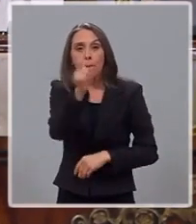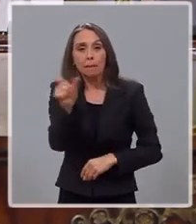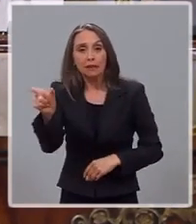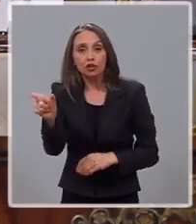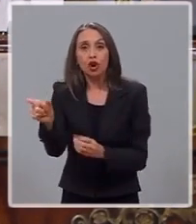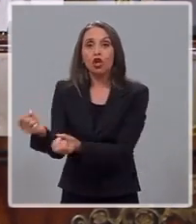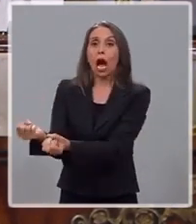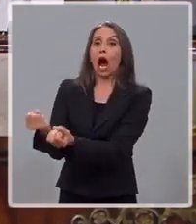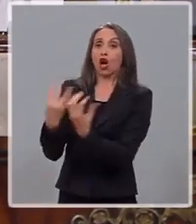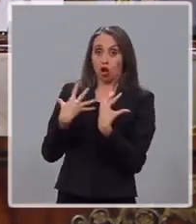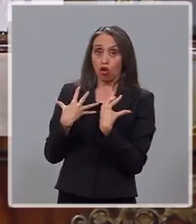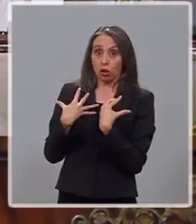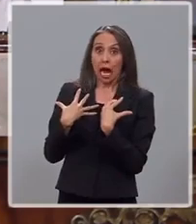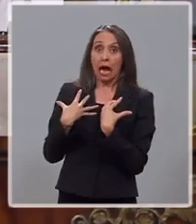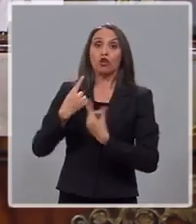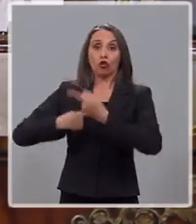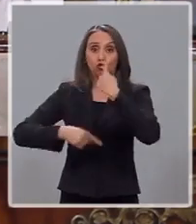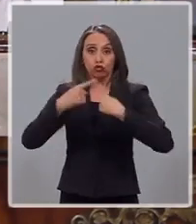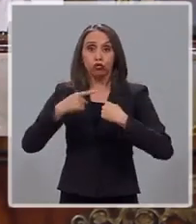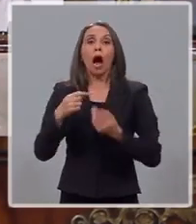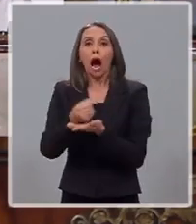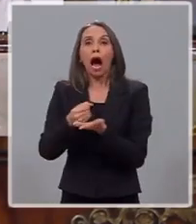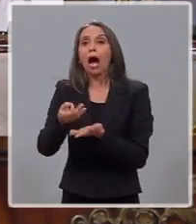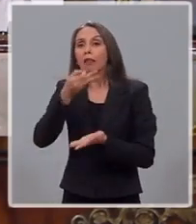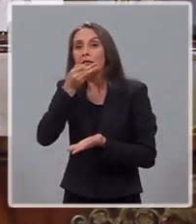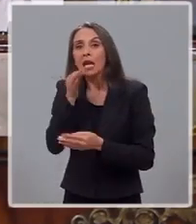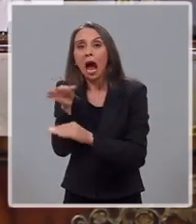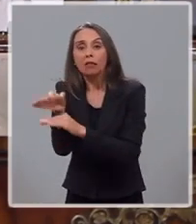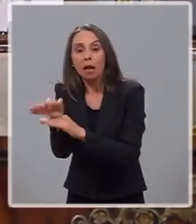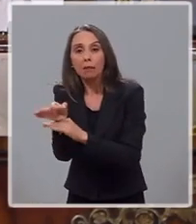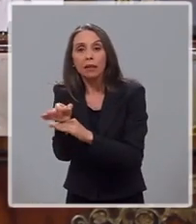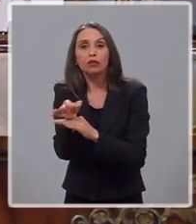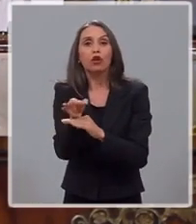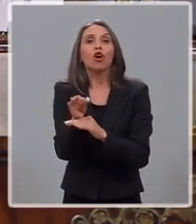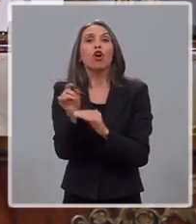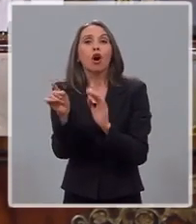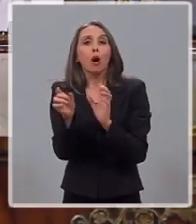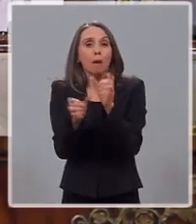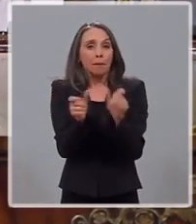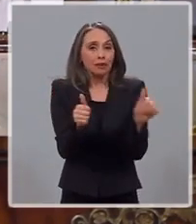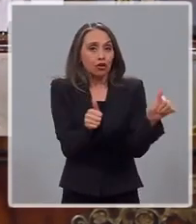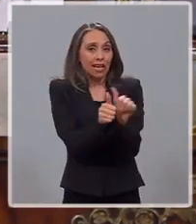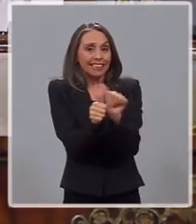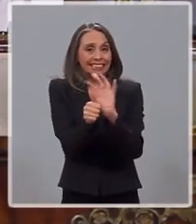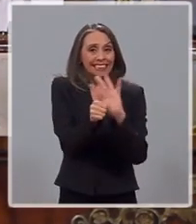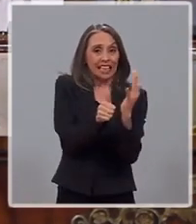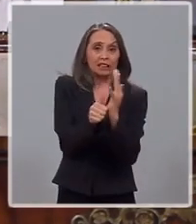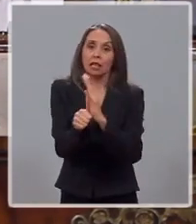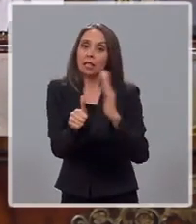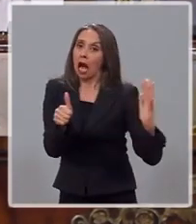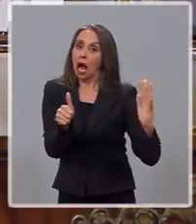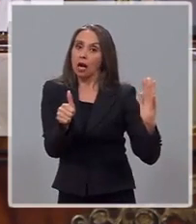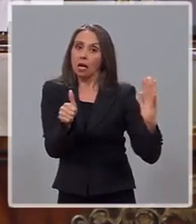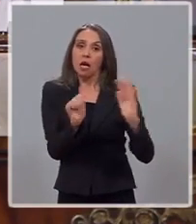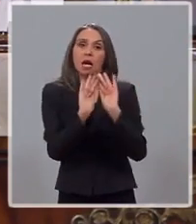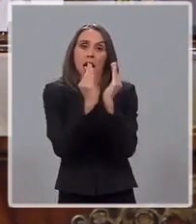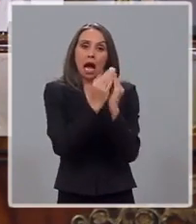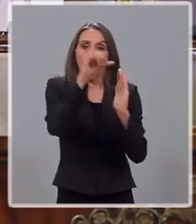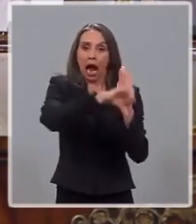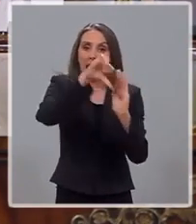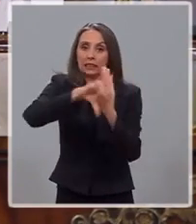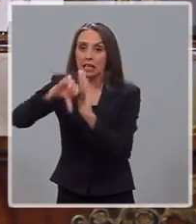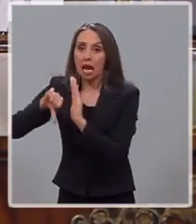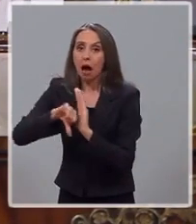y poder darles el tratamiento que requiere y para aislar a todo su grupo cercano para proteger su salud e